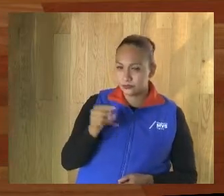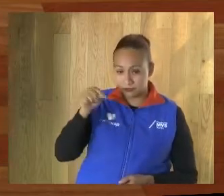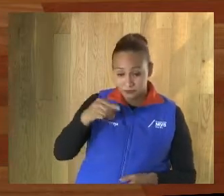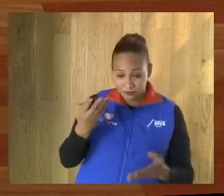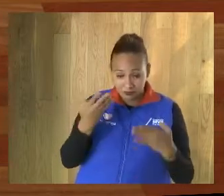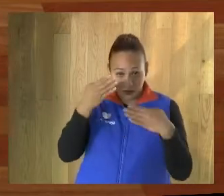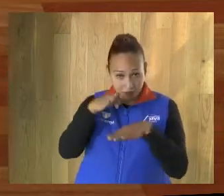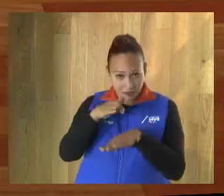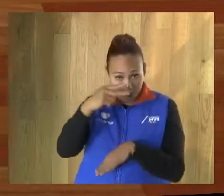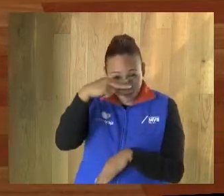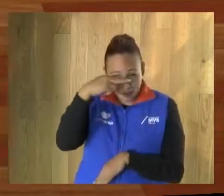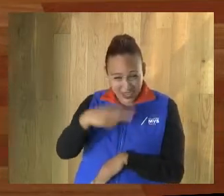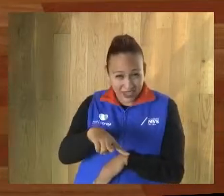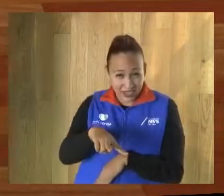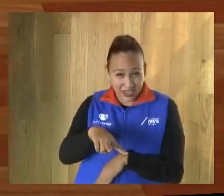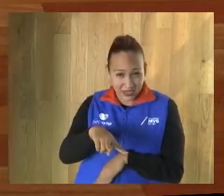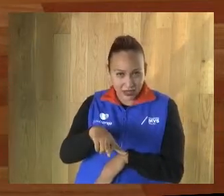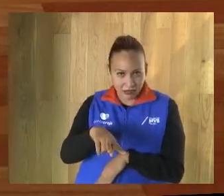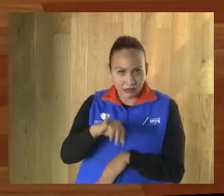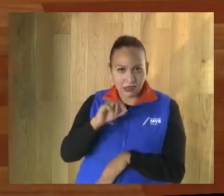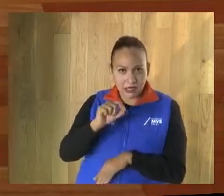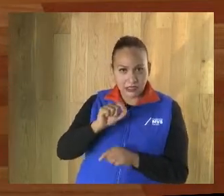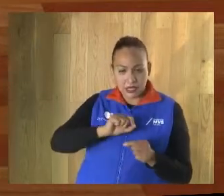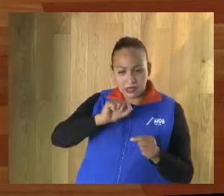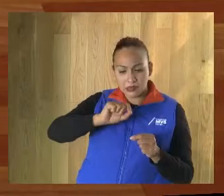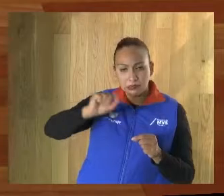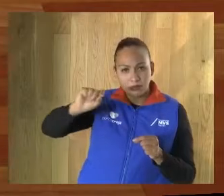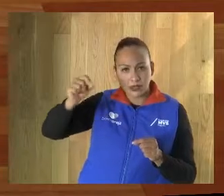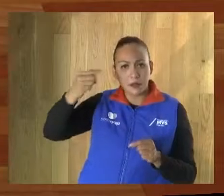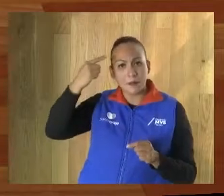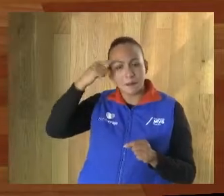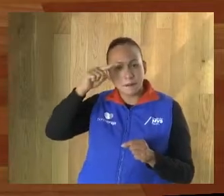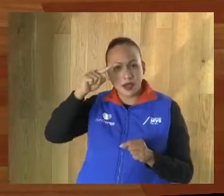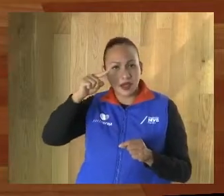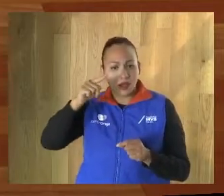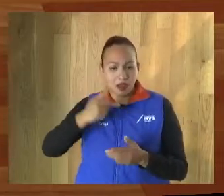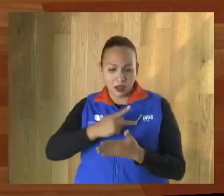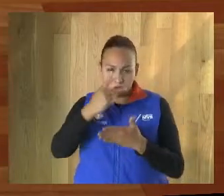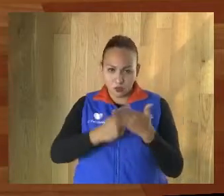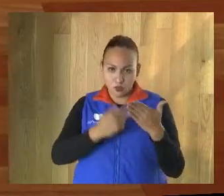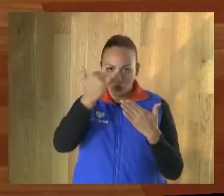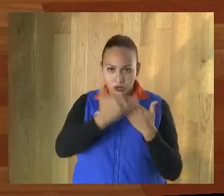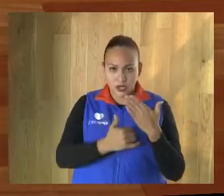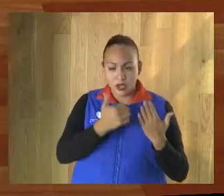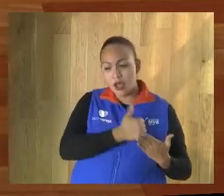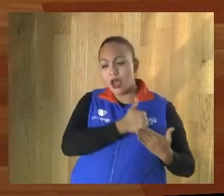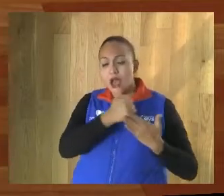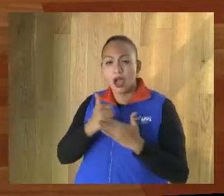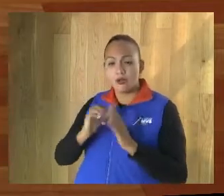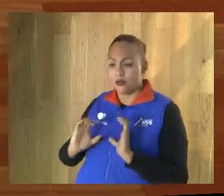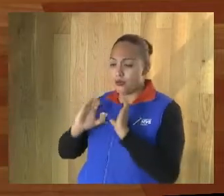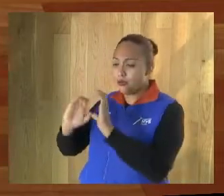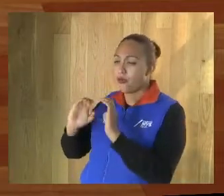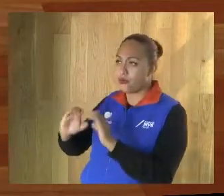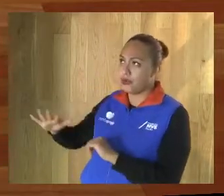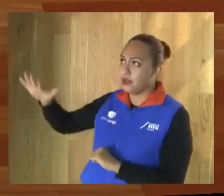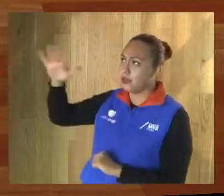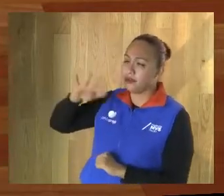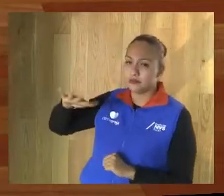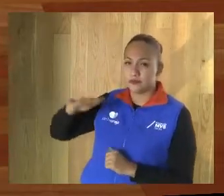bancos en México que estén dando tasas preferenciales a proyectos sustentables. Definitivamente algo que puede sumar al diálogo,